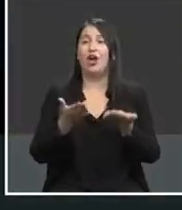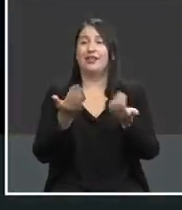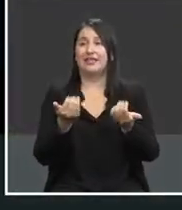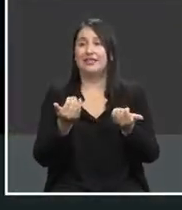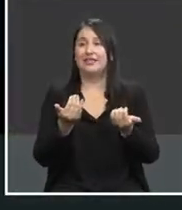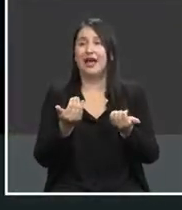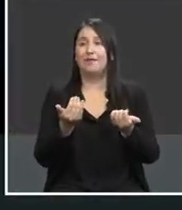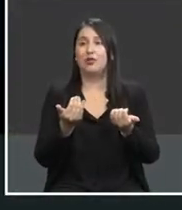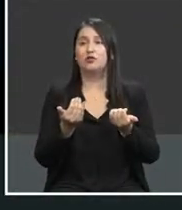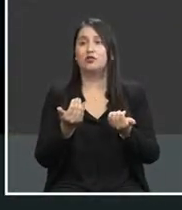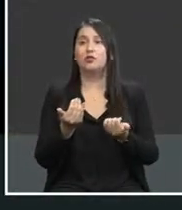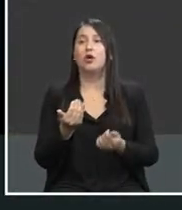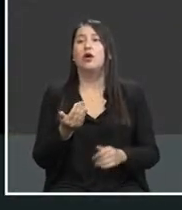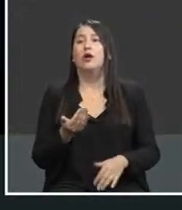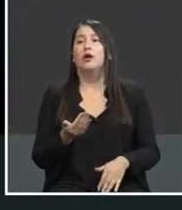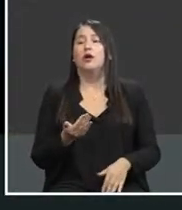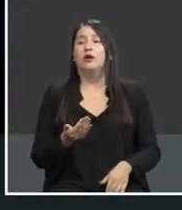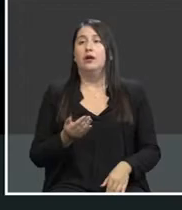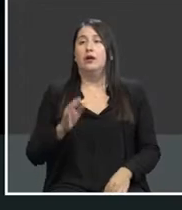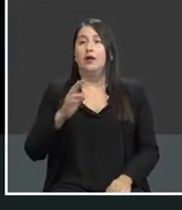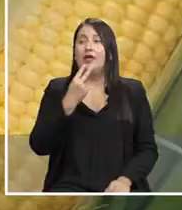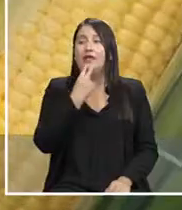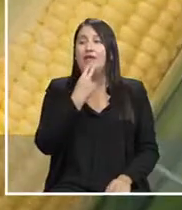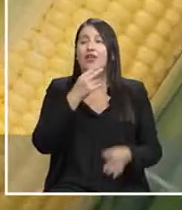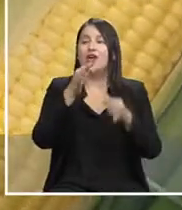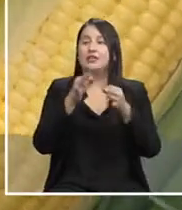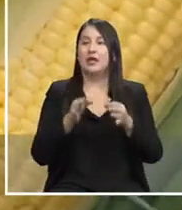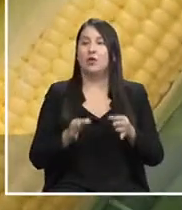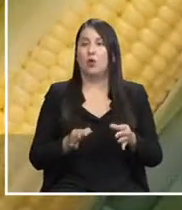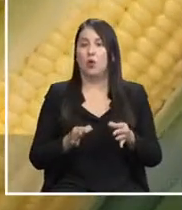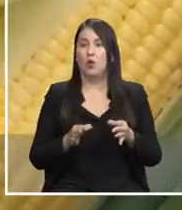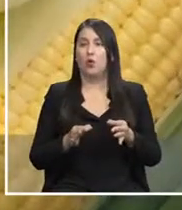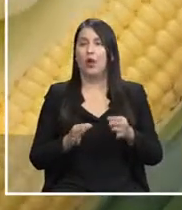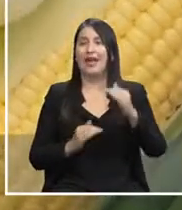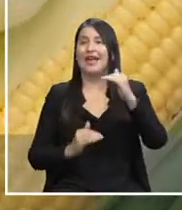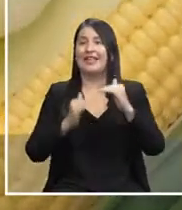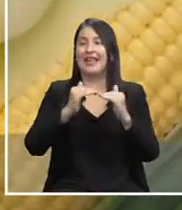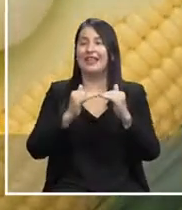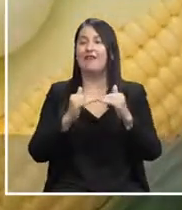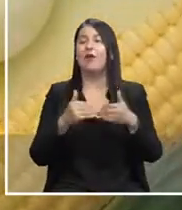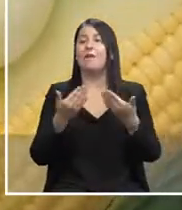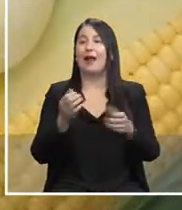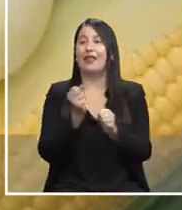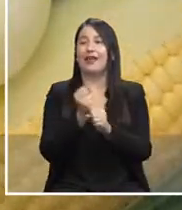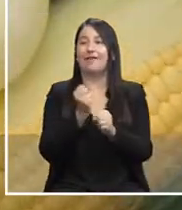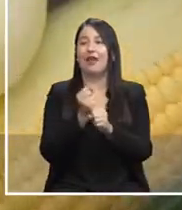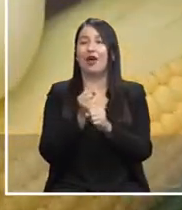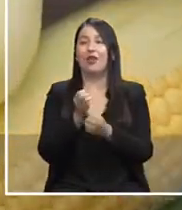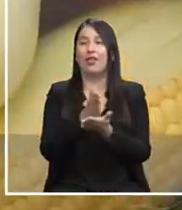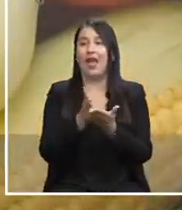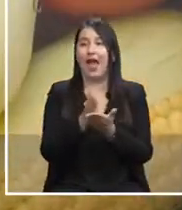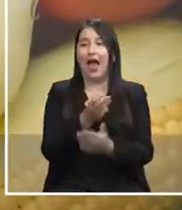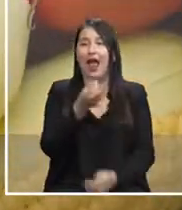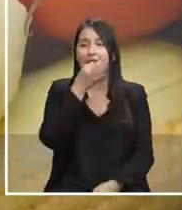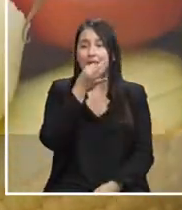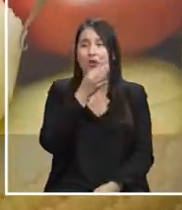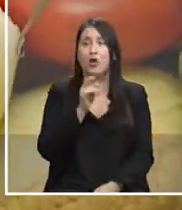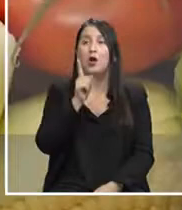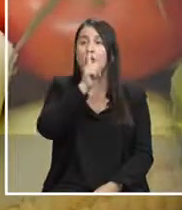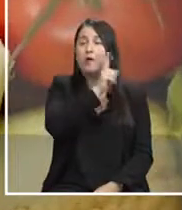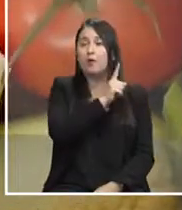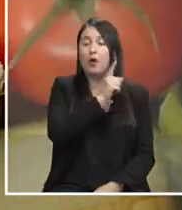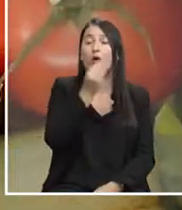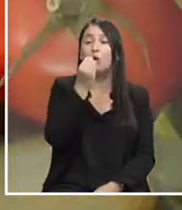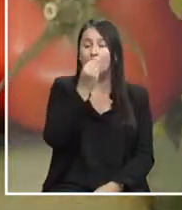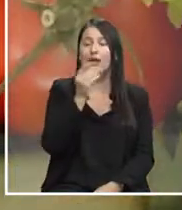vida seguros, justos y equitativos para los productores y trabajadores de alimentos. Y, por último, pero no